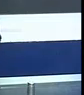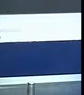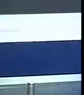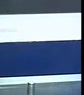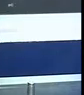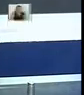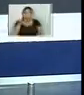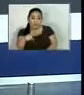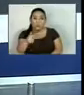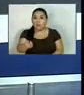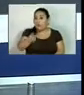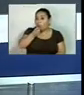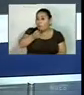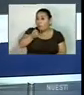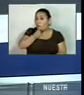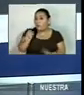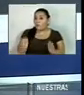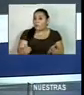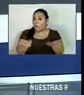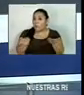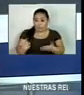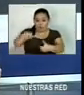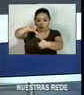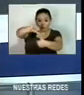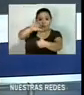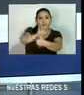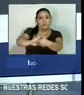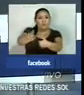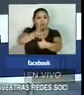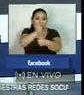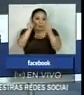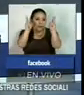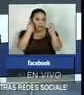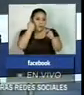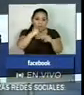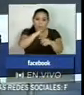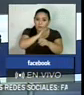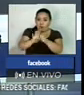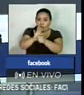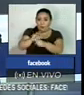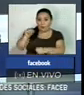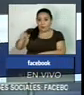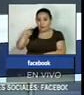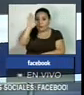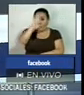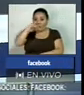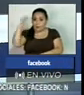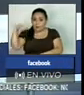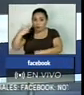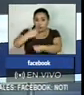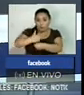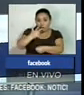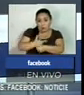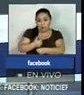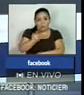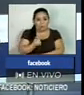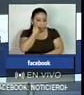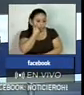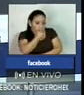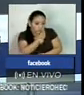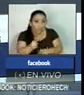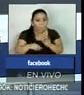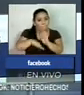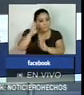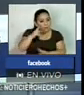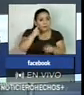Vamos a revisar información de cómo está viviendo Centroamérica la pandemia por el coronavirus. En Guatemala, las autoridades han incrementado la vigilancia